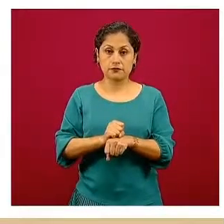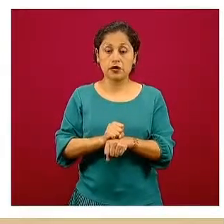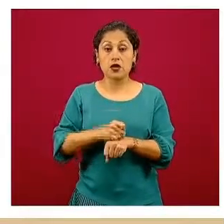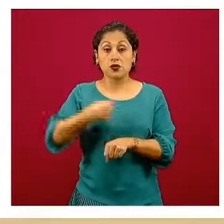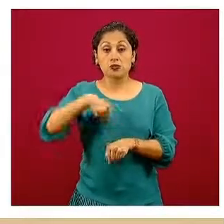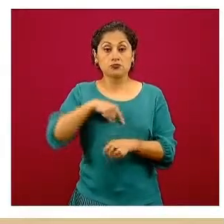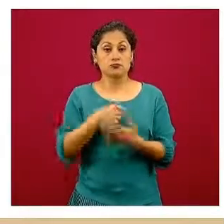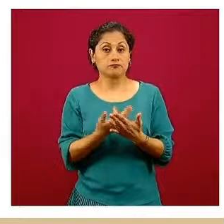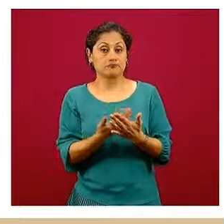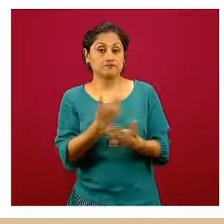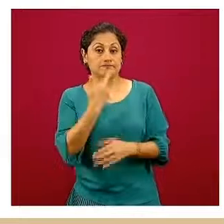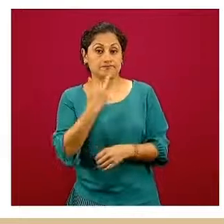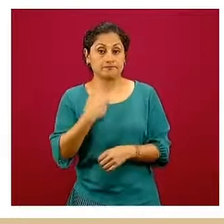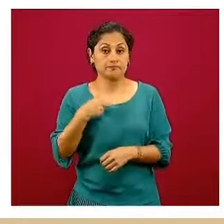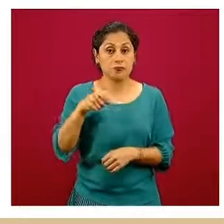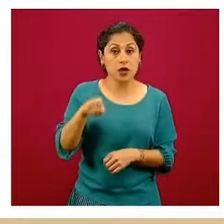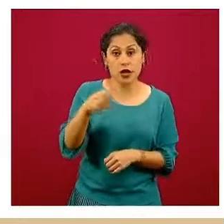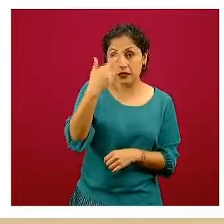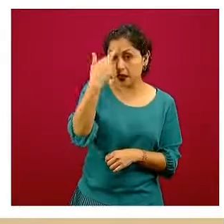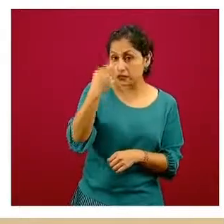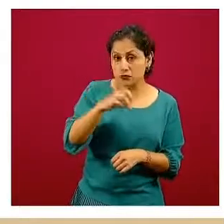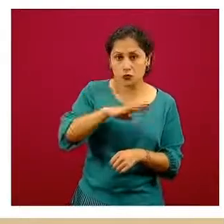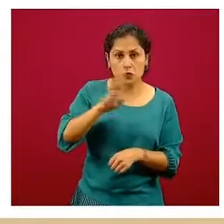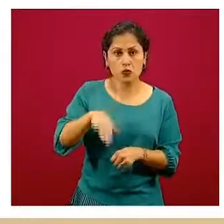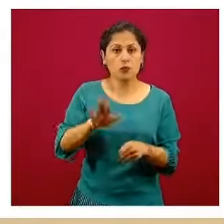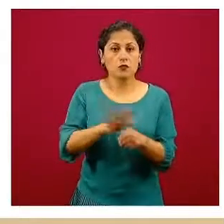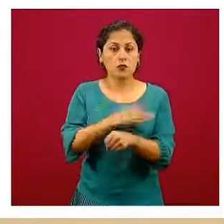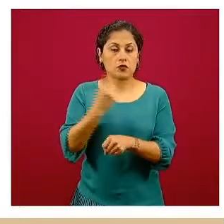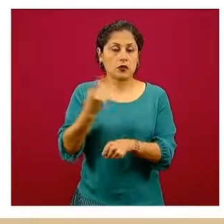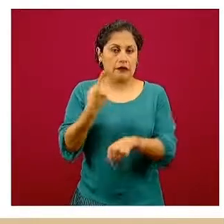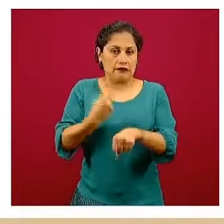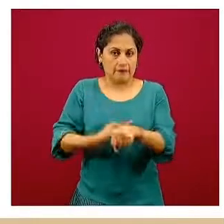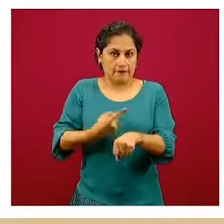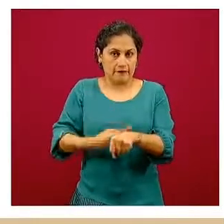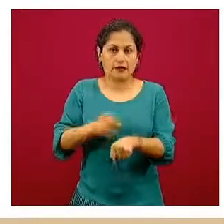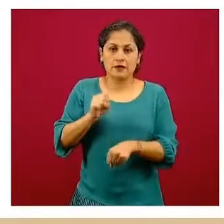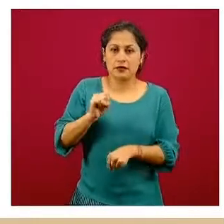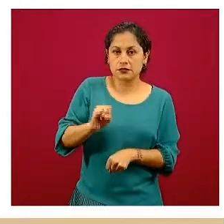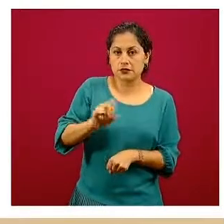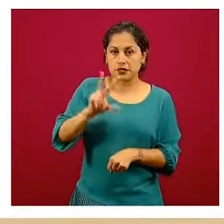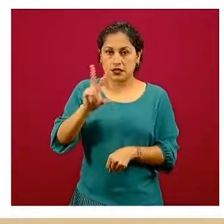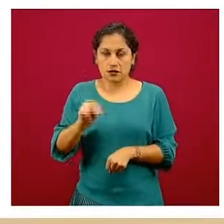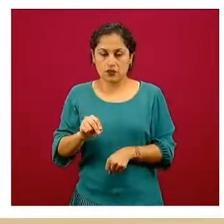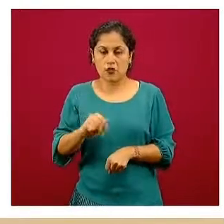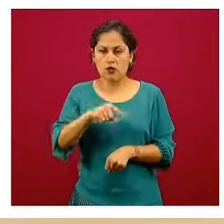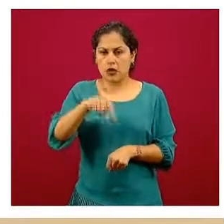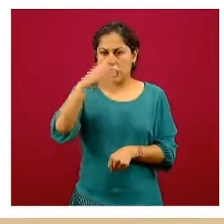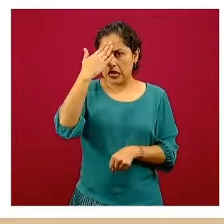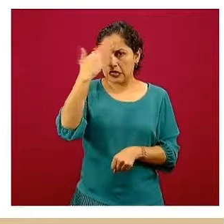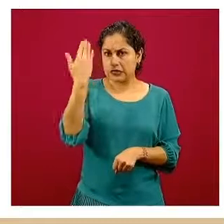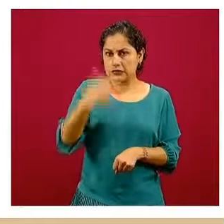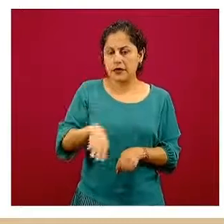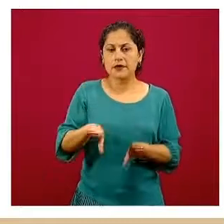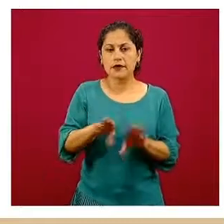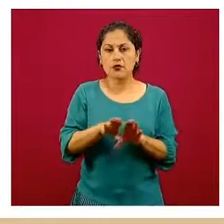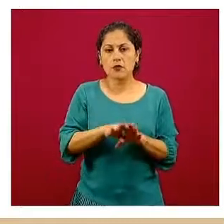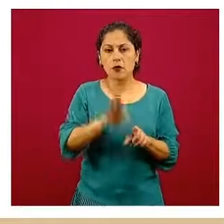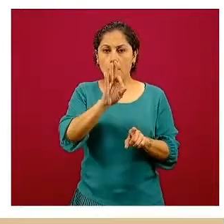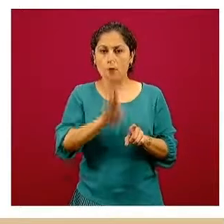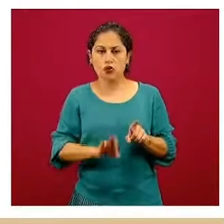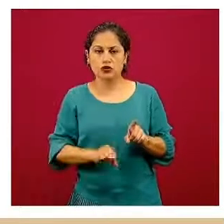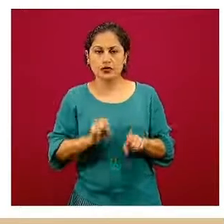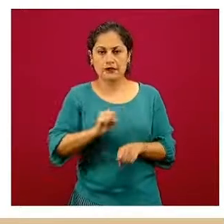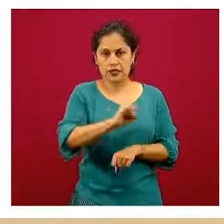esperando su clasificación final, es decir, que se confirmen o que se descarten, sabiendo que en base a los porcentajes de positividad, entre